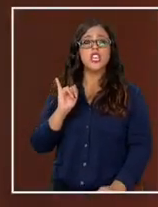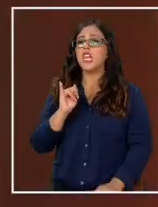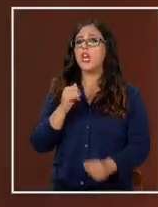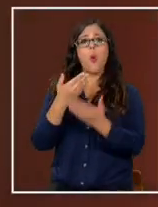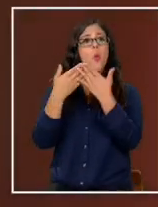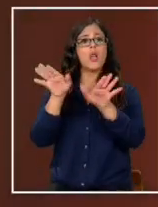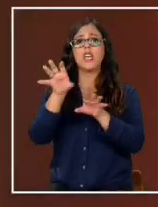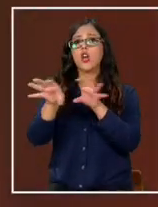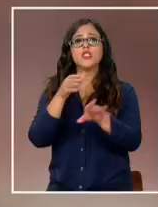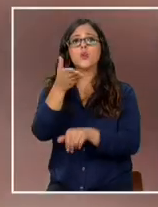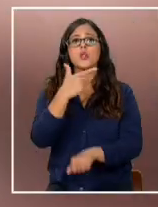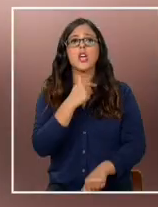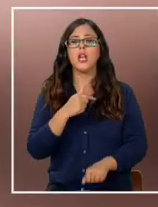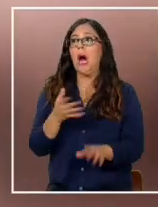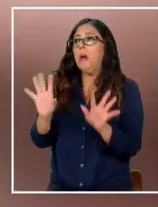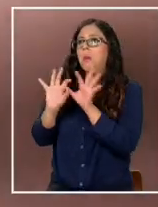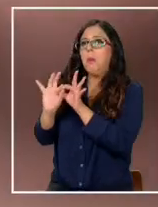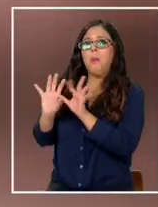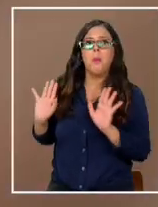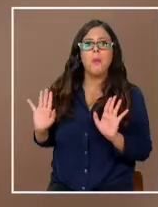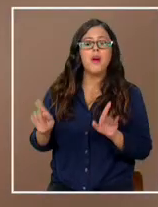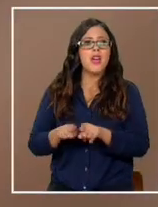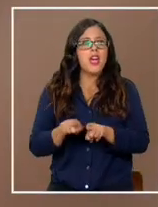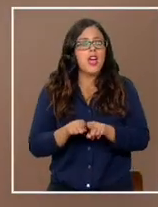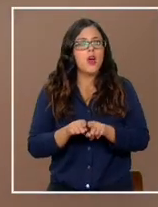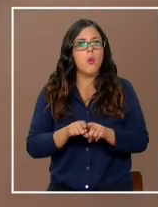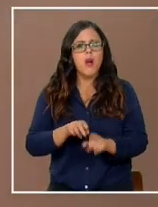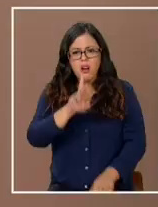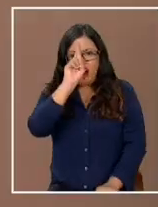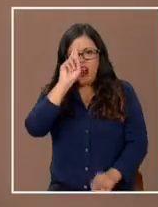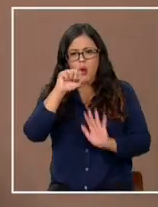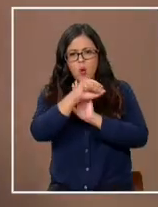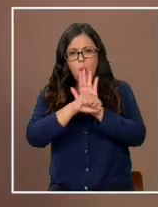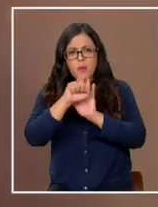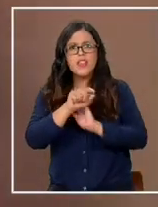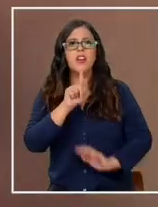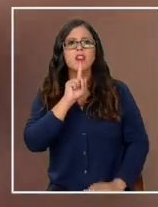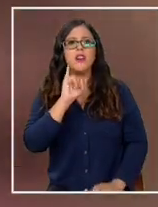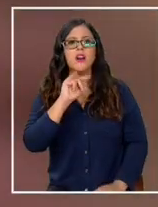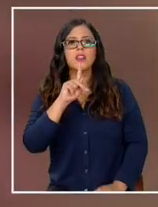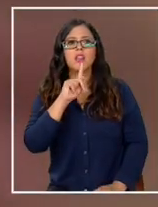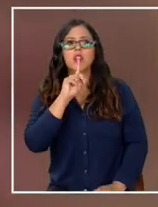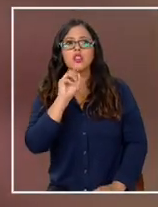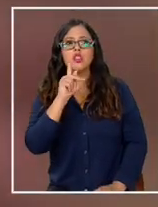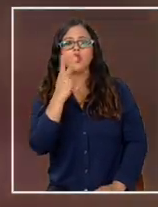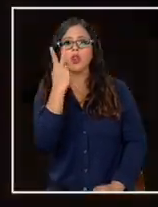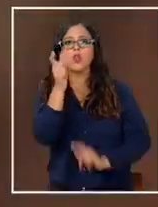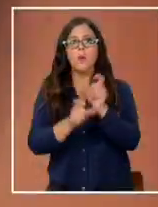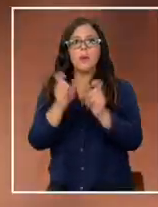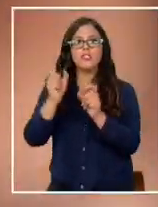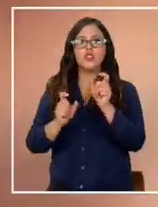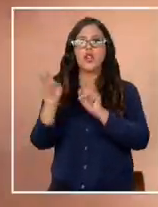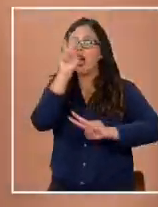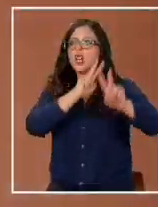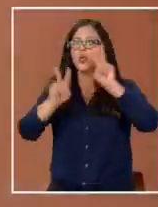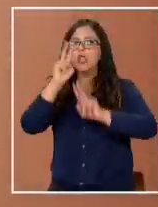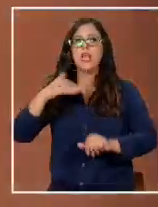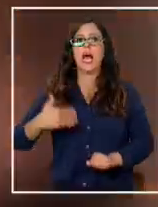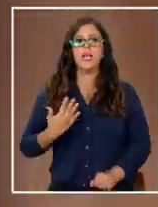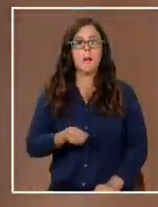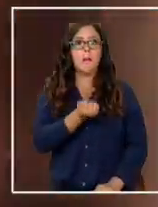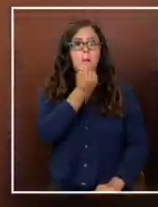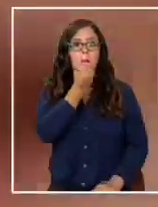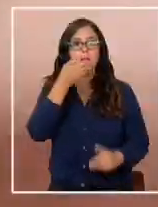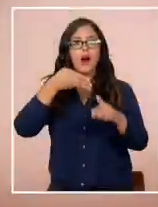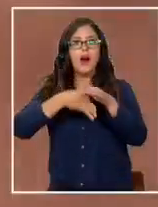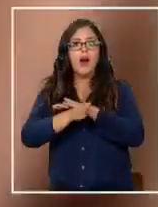quiera. Ah, bueno, gracias. Extrañeza que quedó registrada en un video de TikTok donde dos turistas argentinos entraron por error a